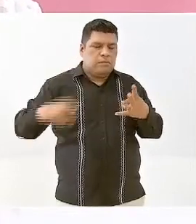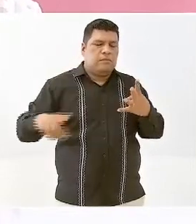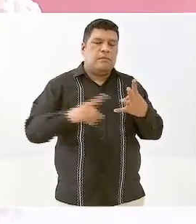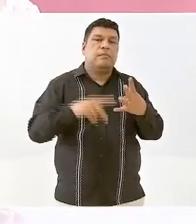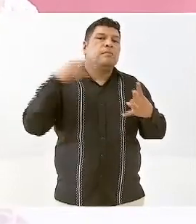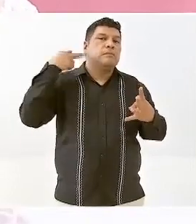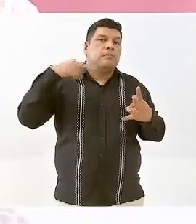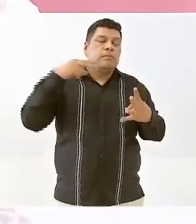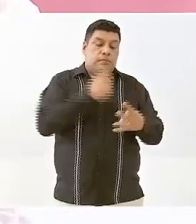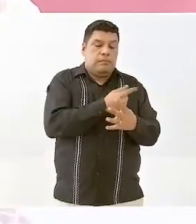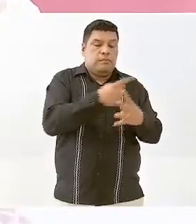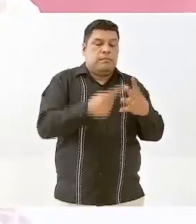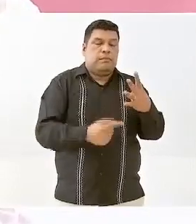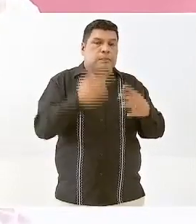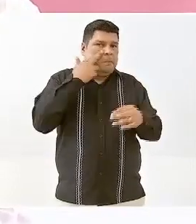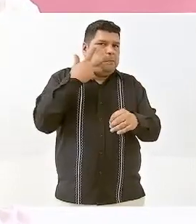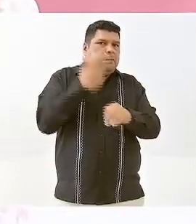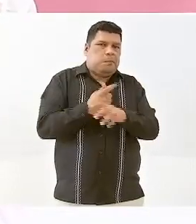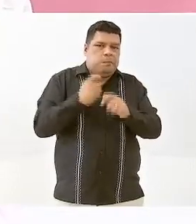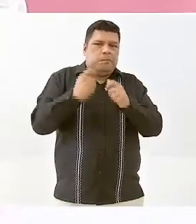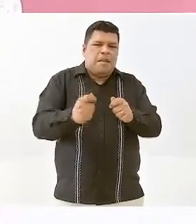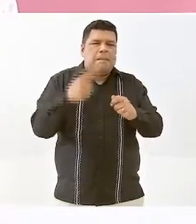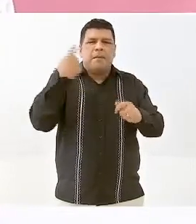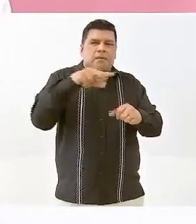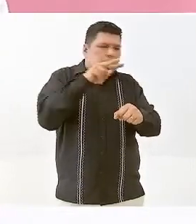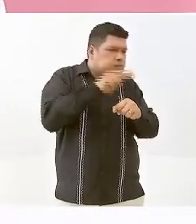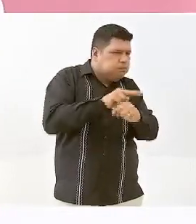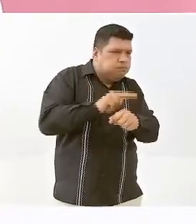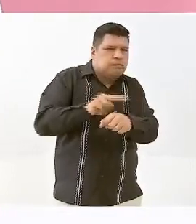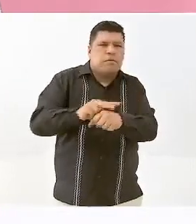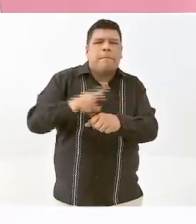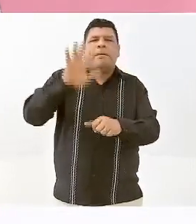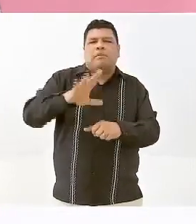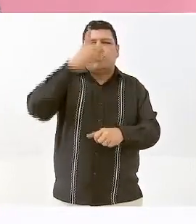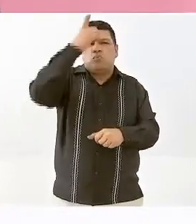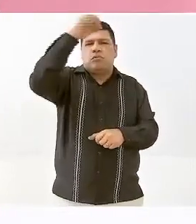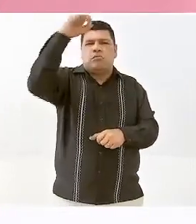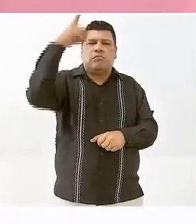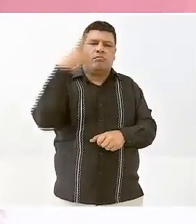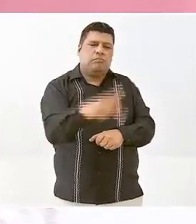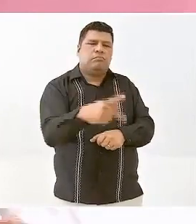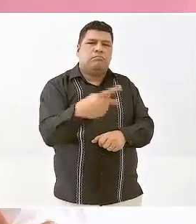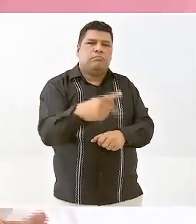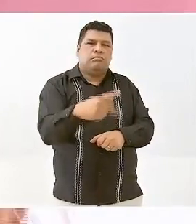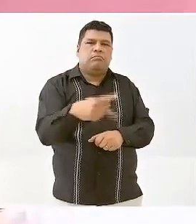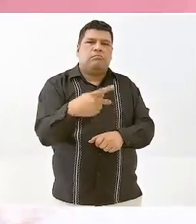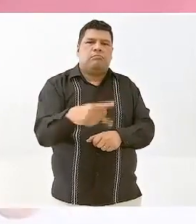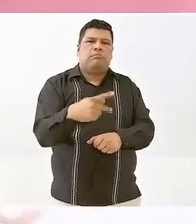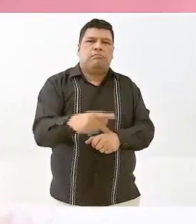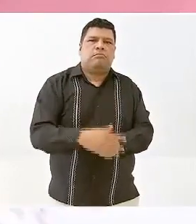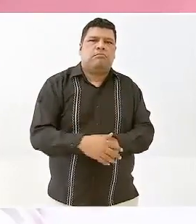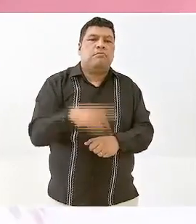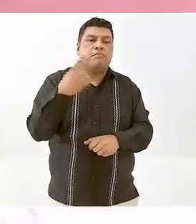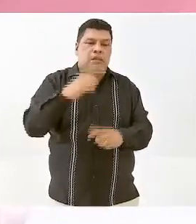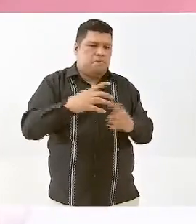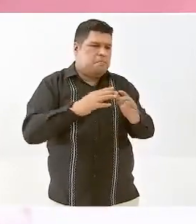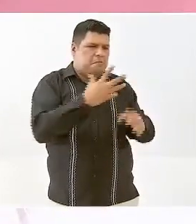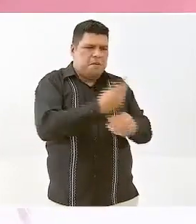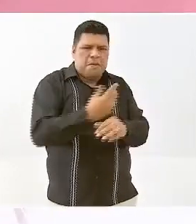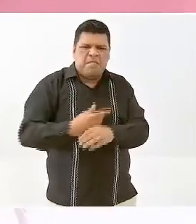Oaxaca y de Veracruz. Van a ser los dueños de todo este proyecto. Se va